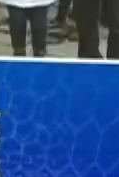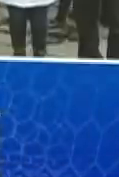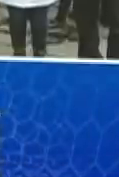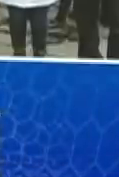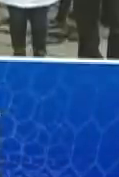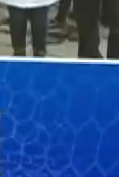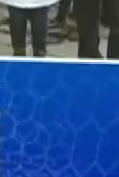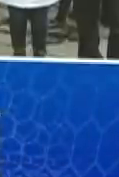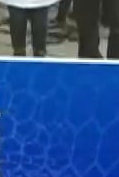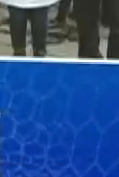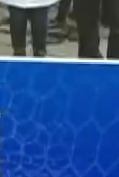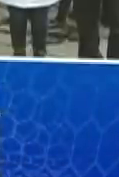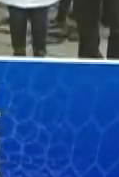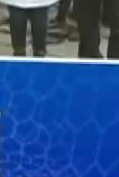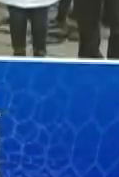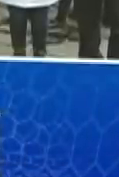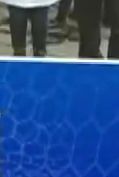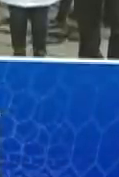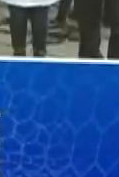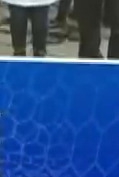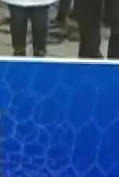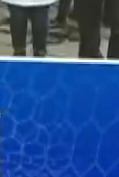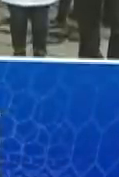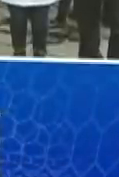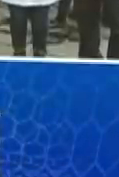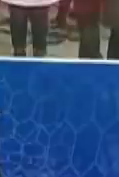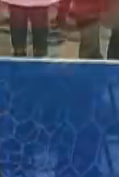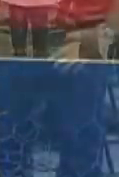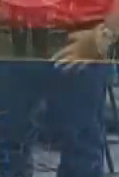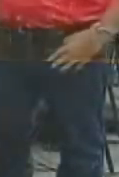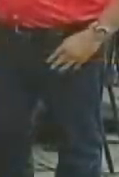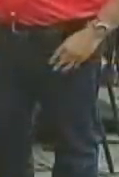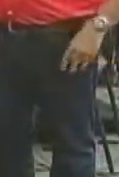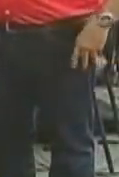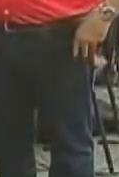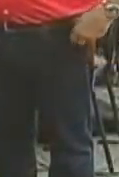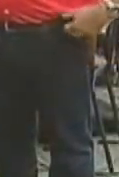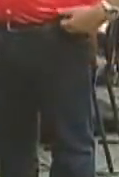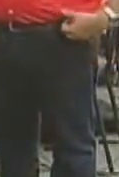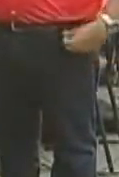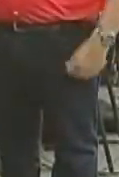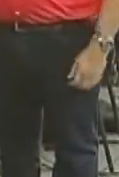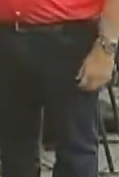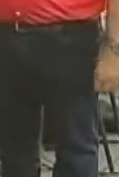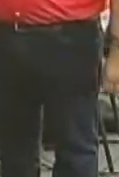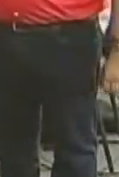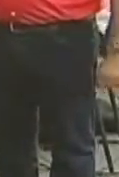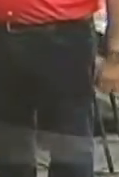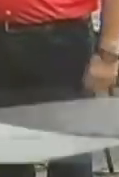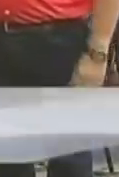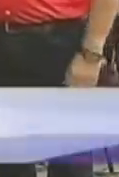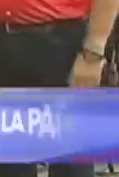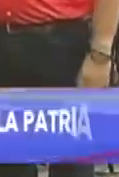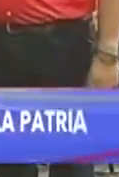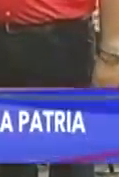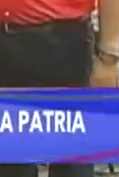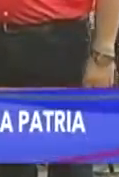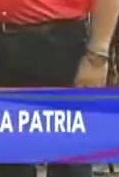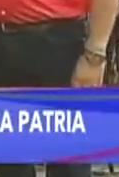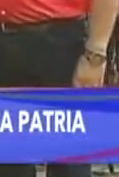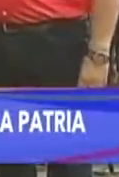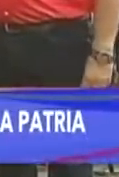Gracias, presidente. Un saludo desde aquí, desde el municipio Caripe, a su lucha, a